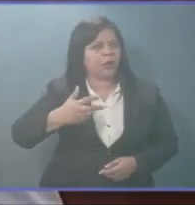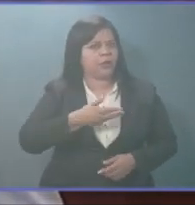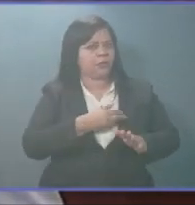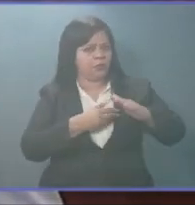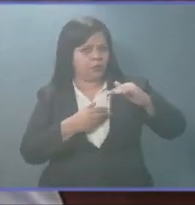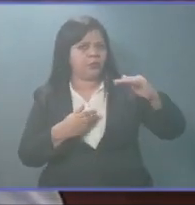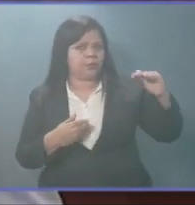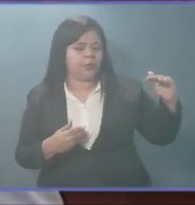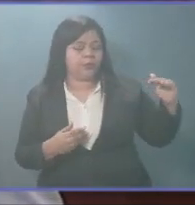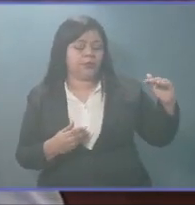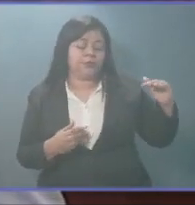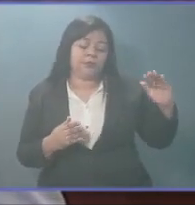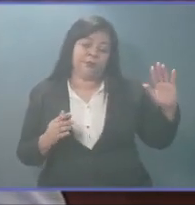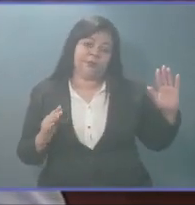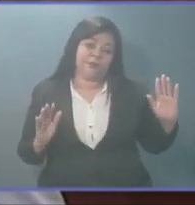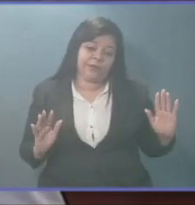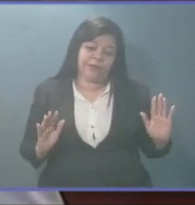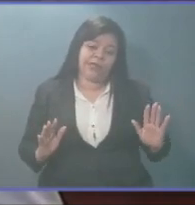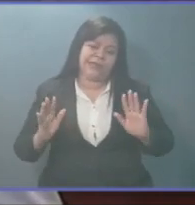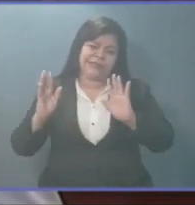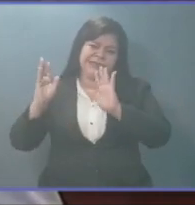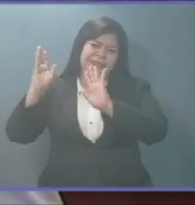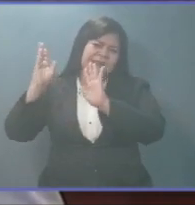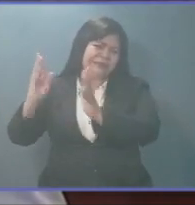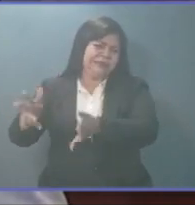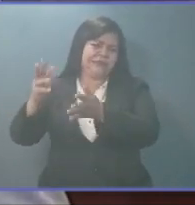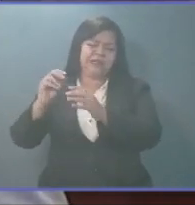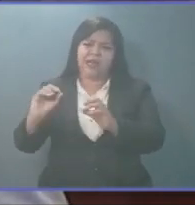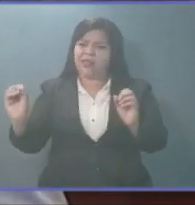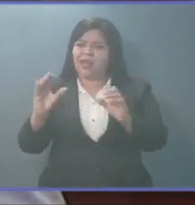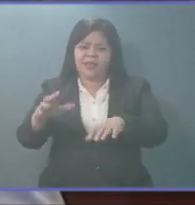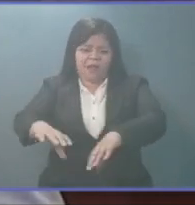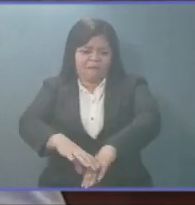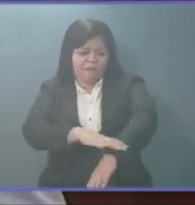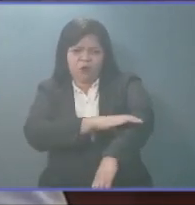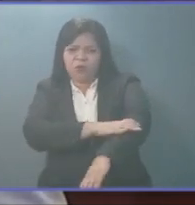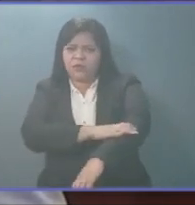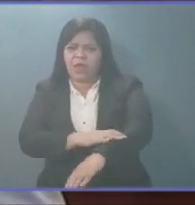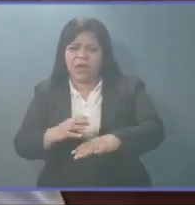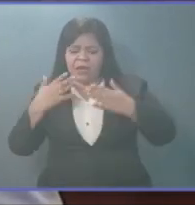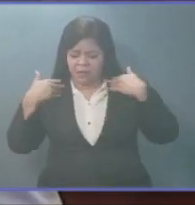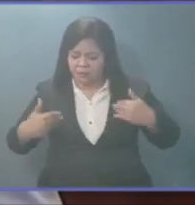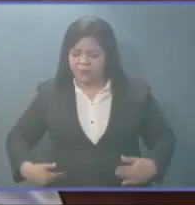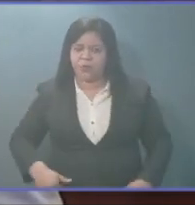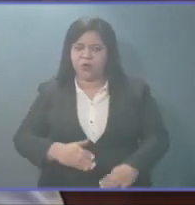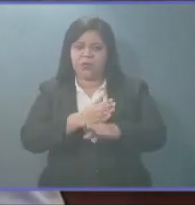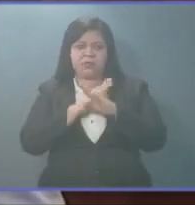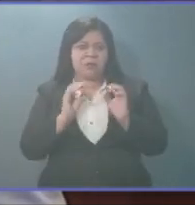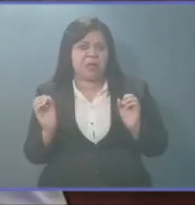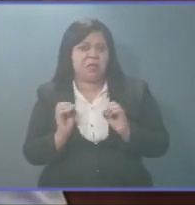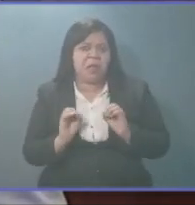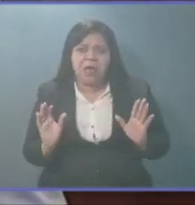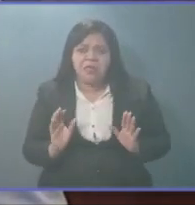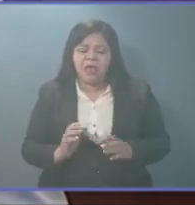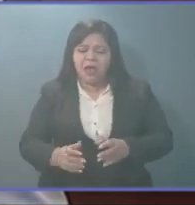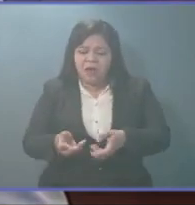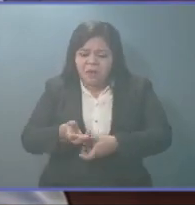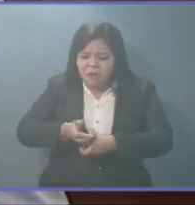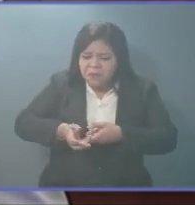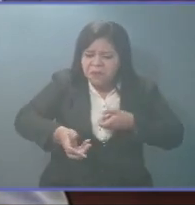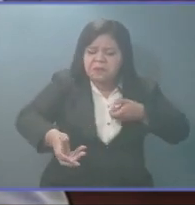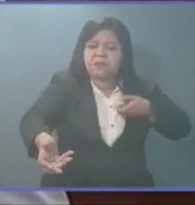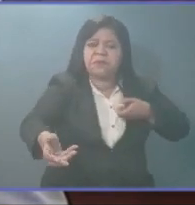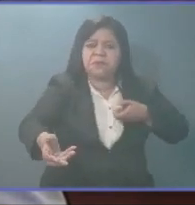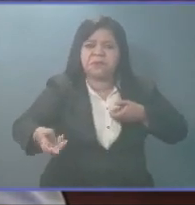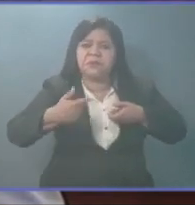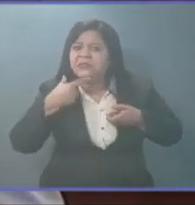país, pero la tenían totalmente abandonada. No tenían botas, estaban sin equipo de protección, con mangueras desgastadas y con